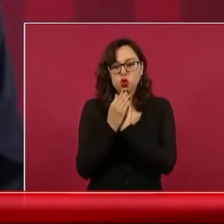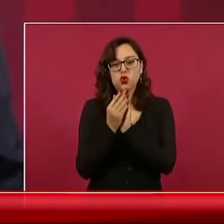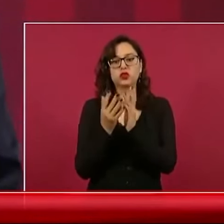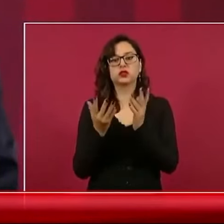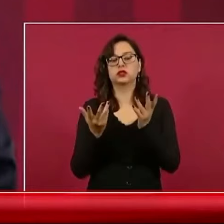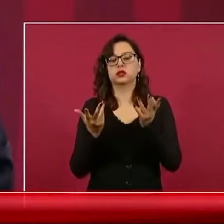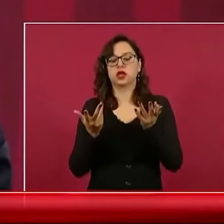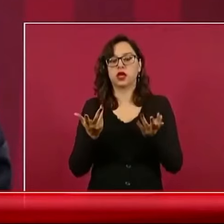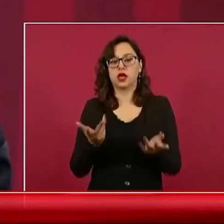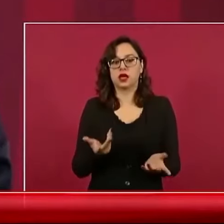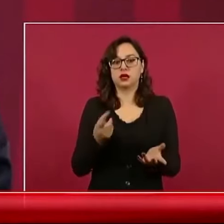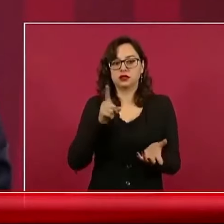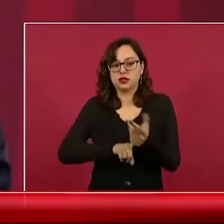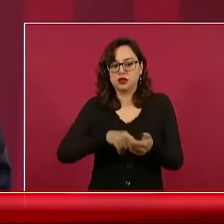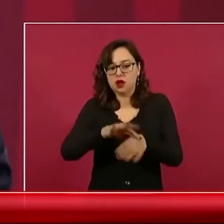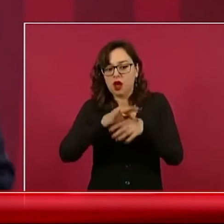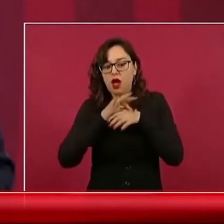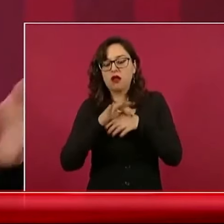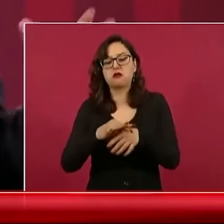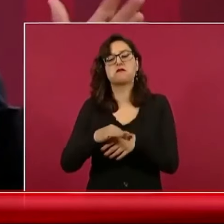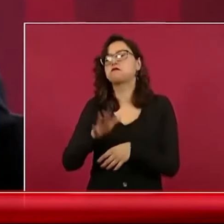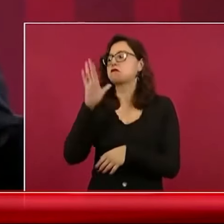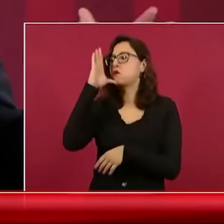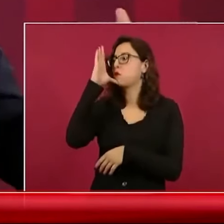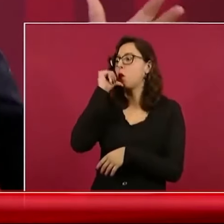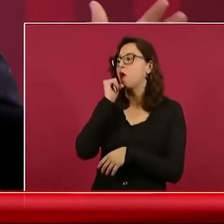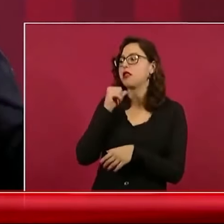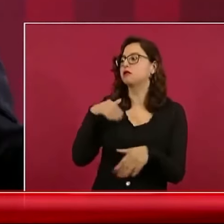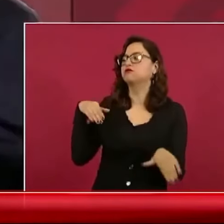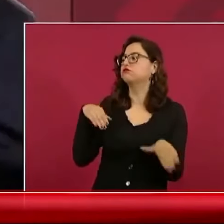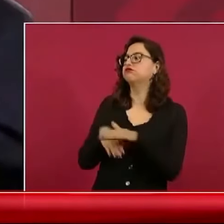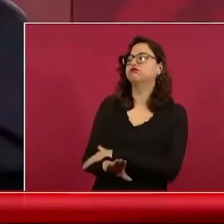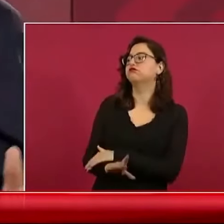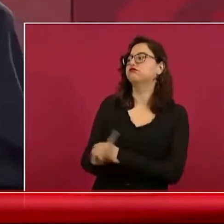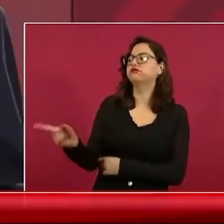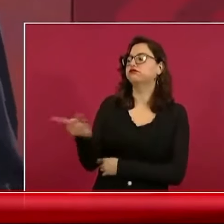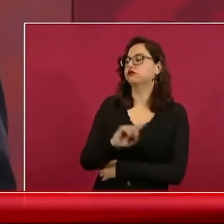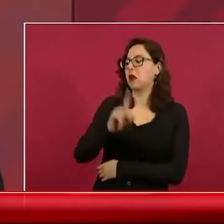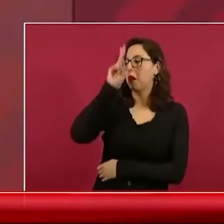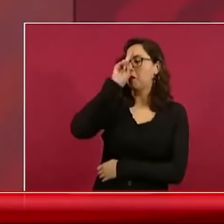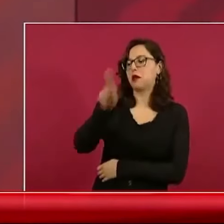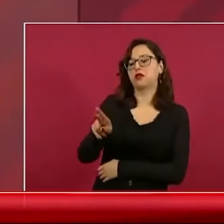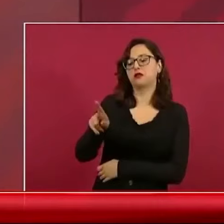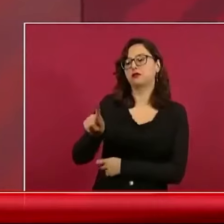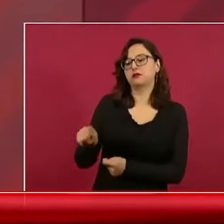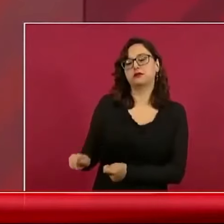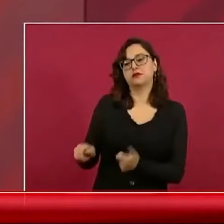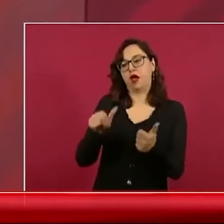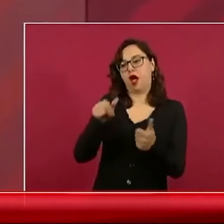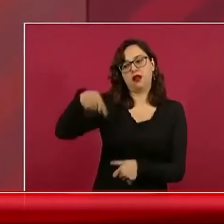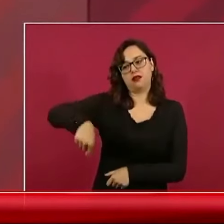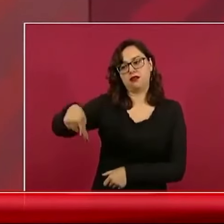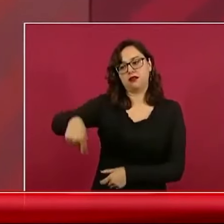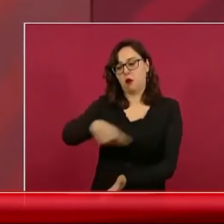fue hecho con carne para proteger este